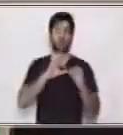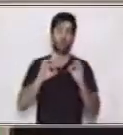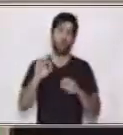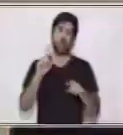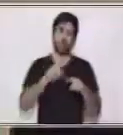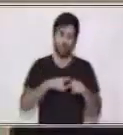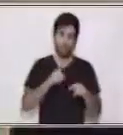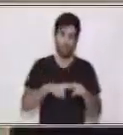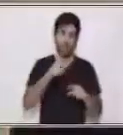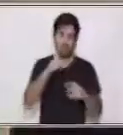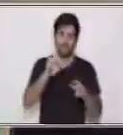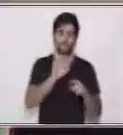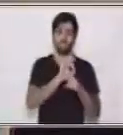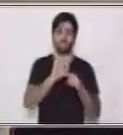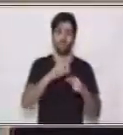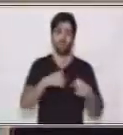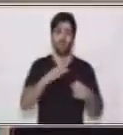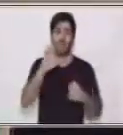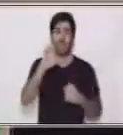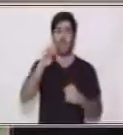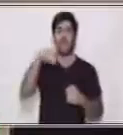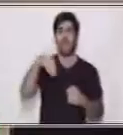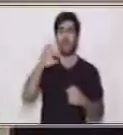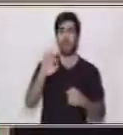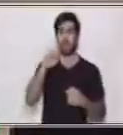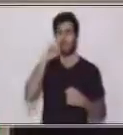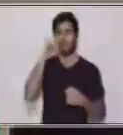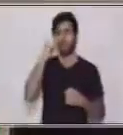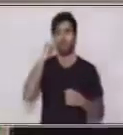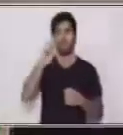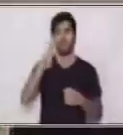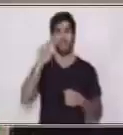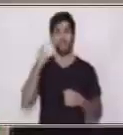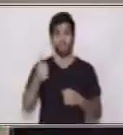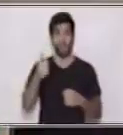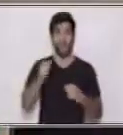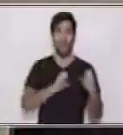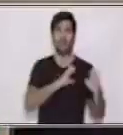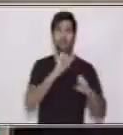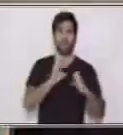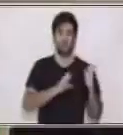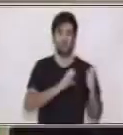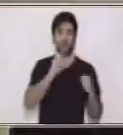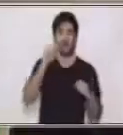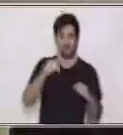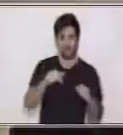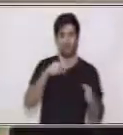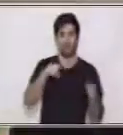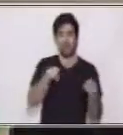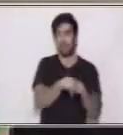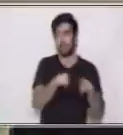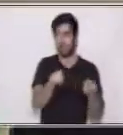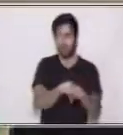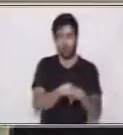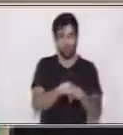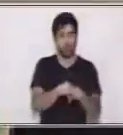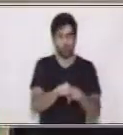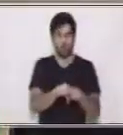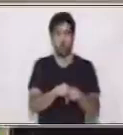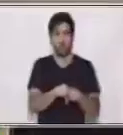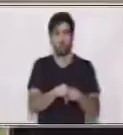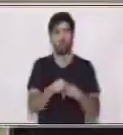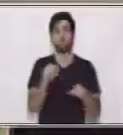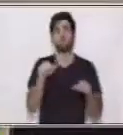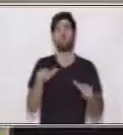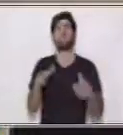función emotiva, pero a la vez intenta o busca recrear esa misma realidad a través del uso